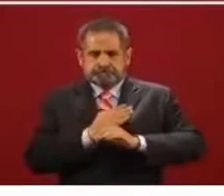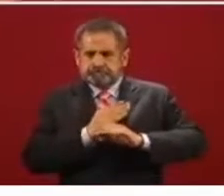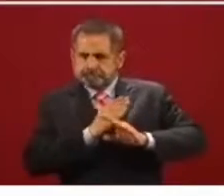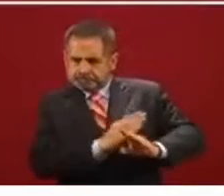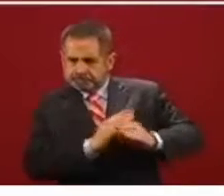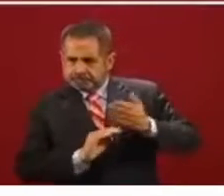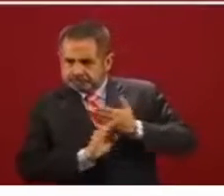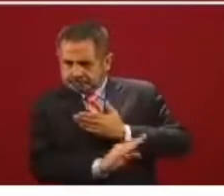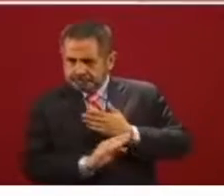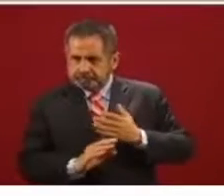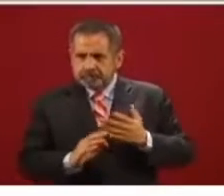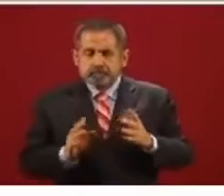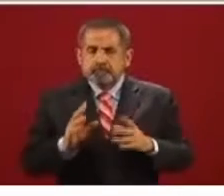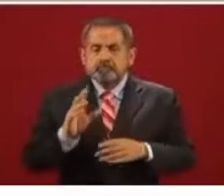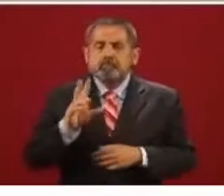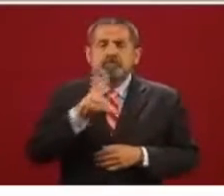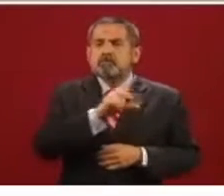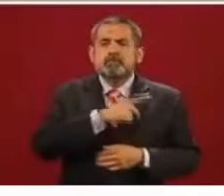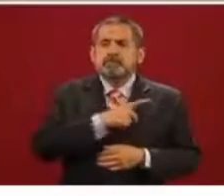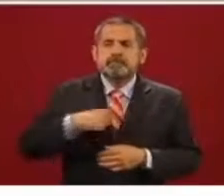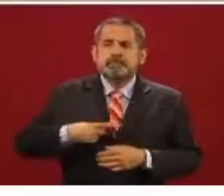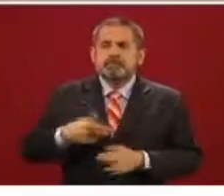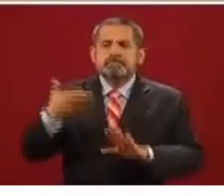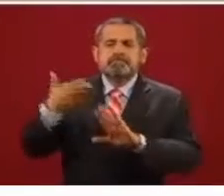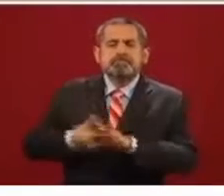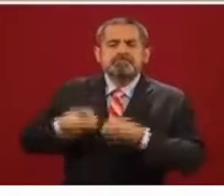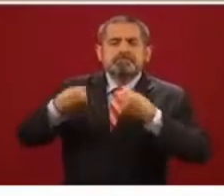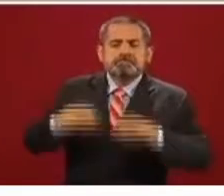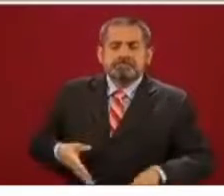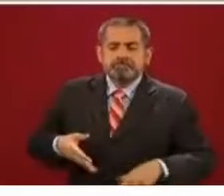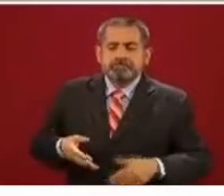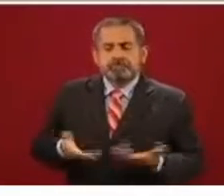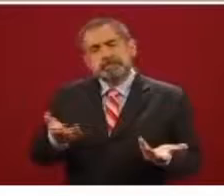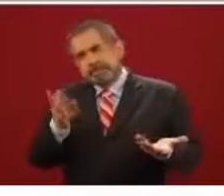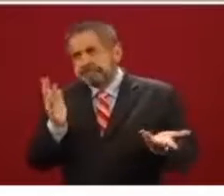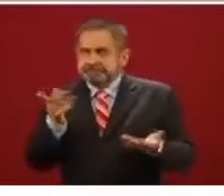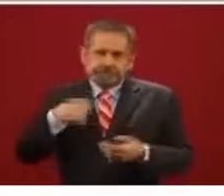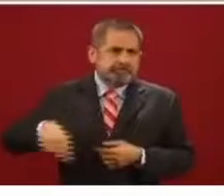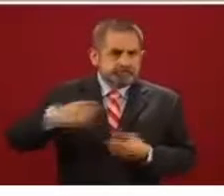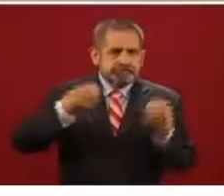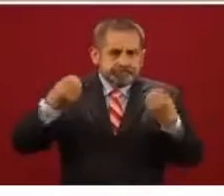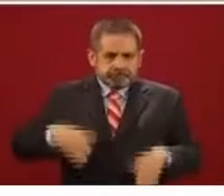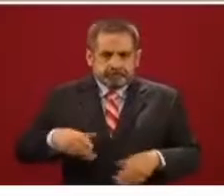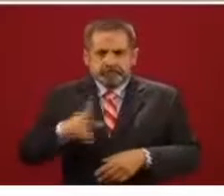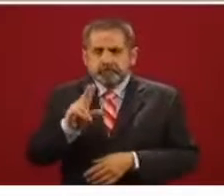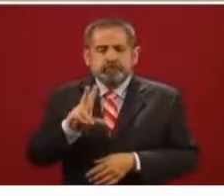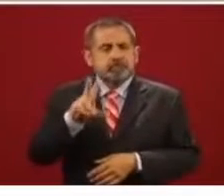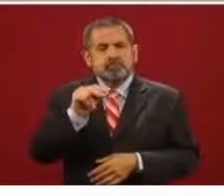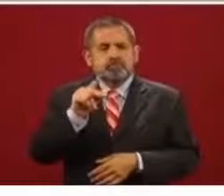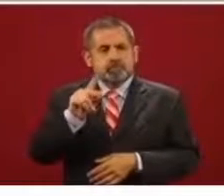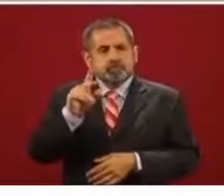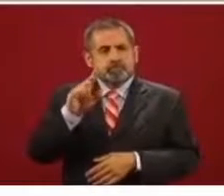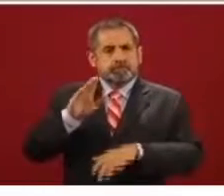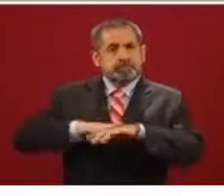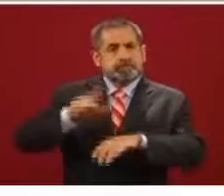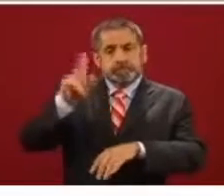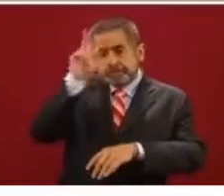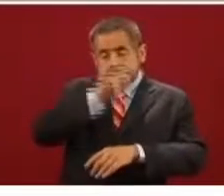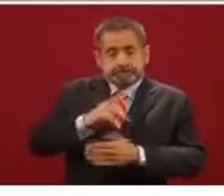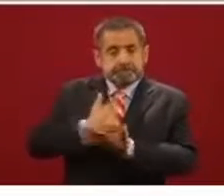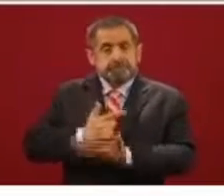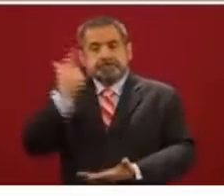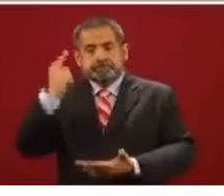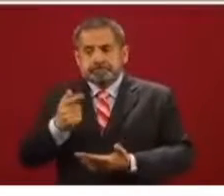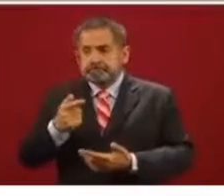no afecten de manera, afectan a todos, pero que no afecten de manera decisiva la